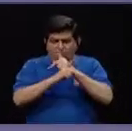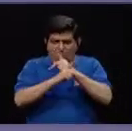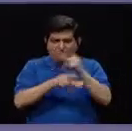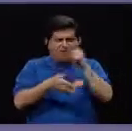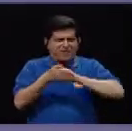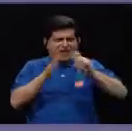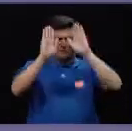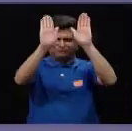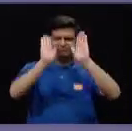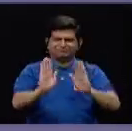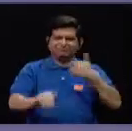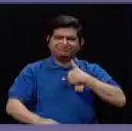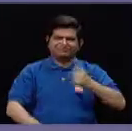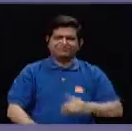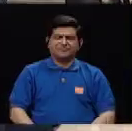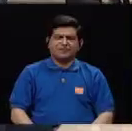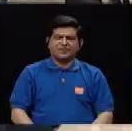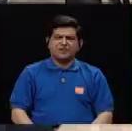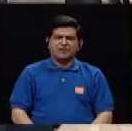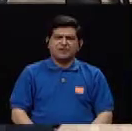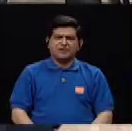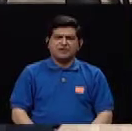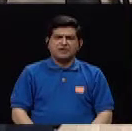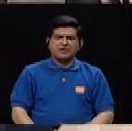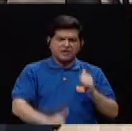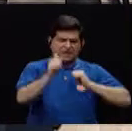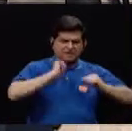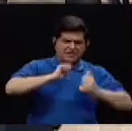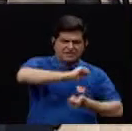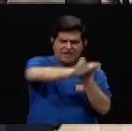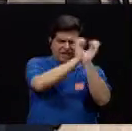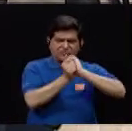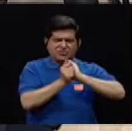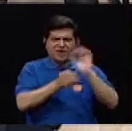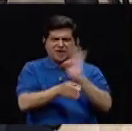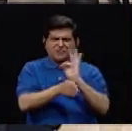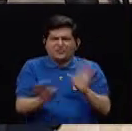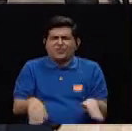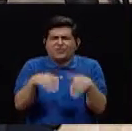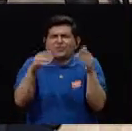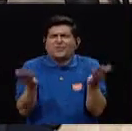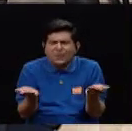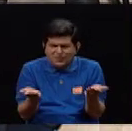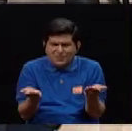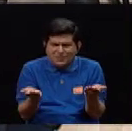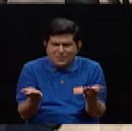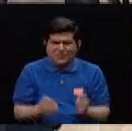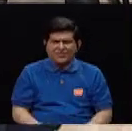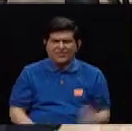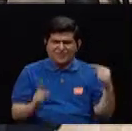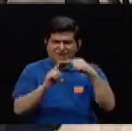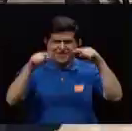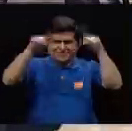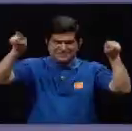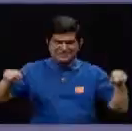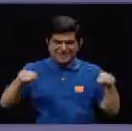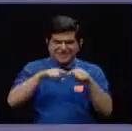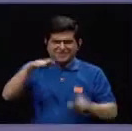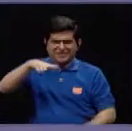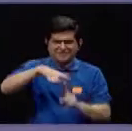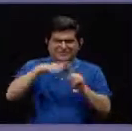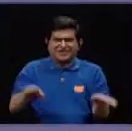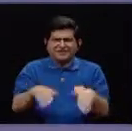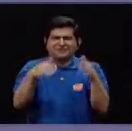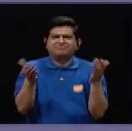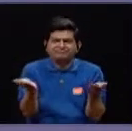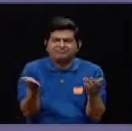una escuela maravillosa. ¿Y cómo fue el paso del teatro a la televisión? ¿Cómo llegaste a las pantallas?